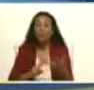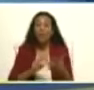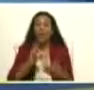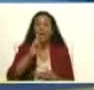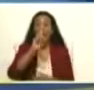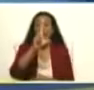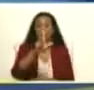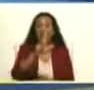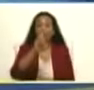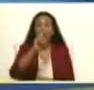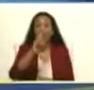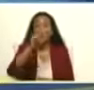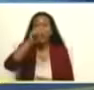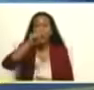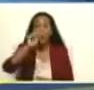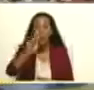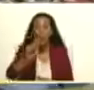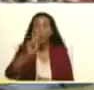3R.net.